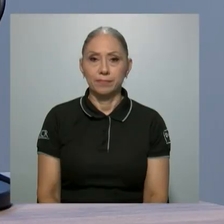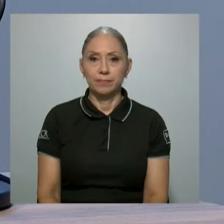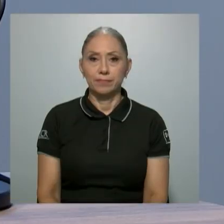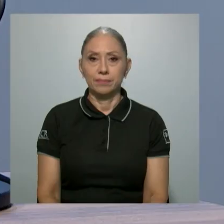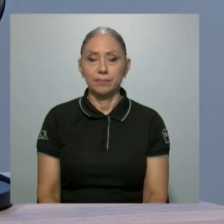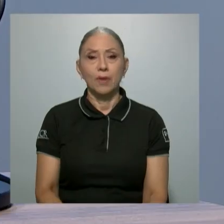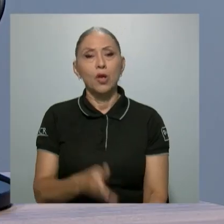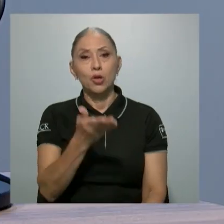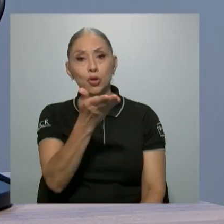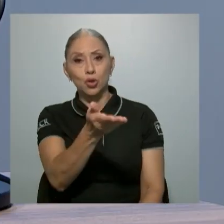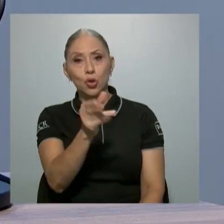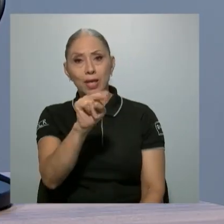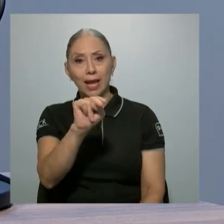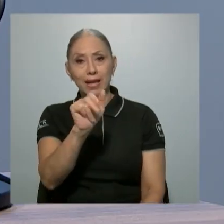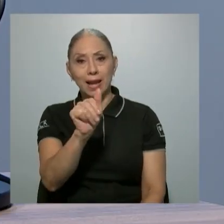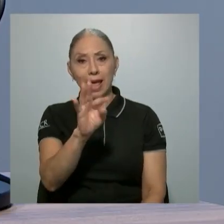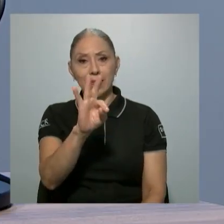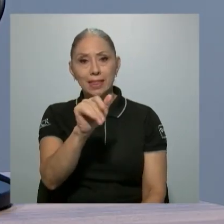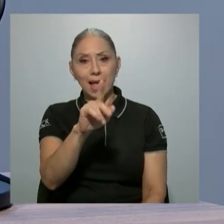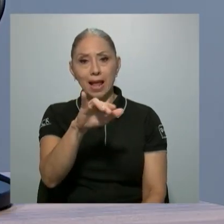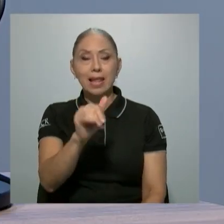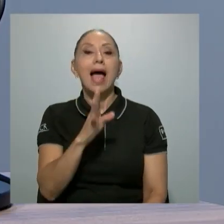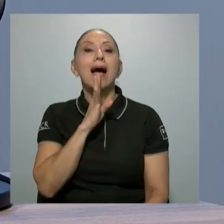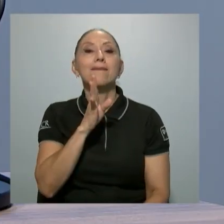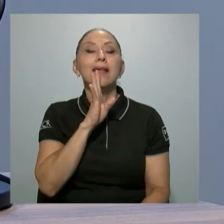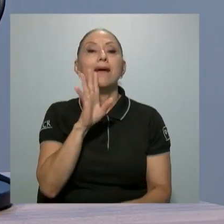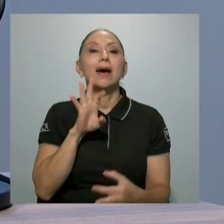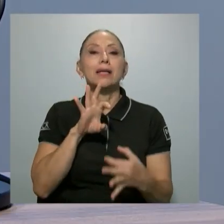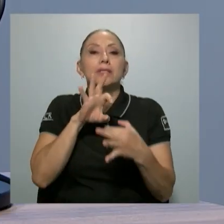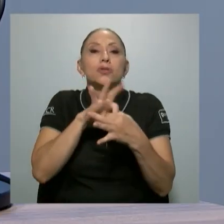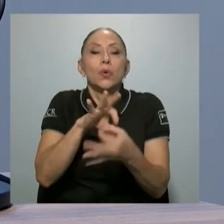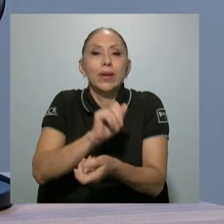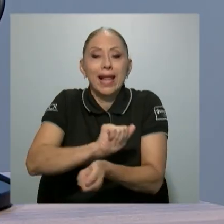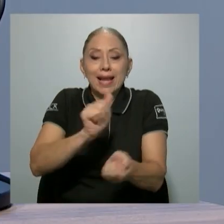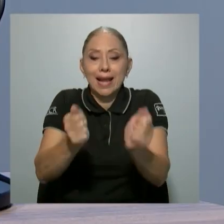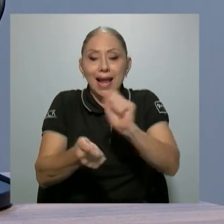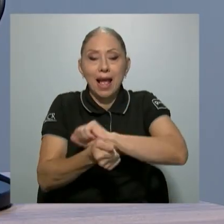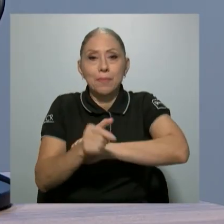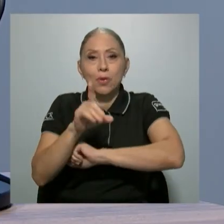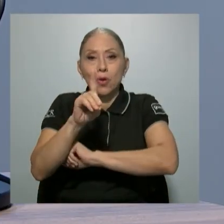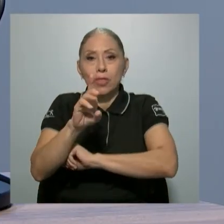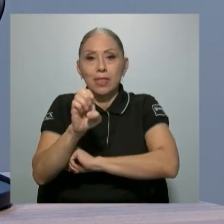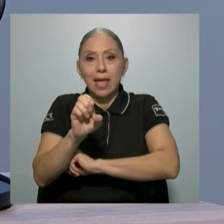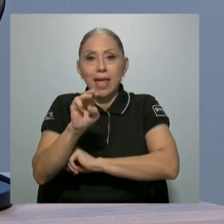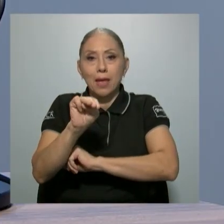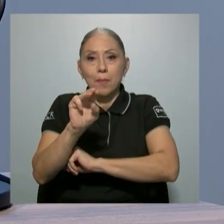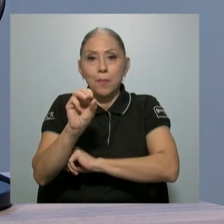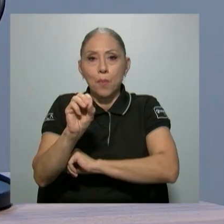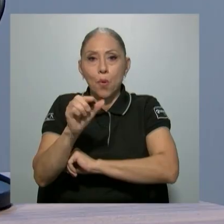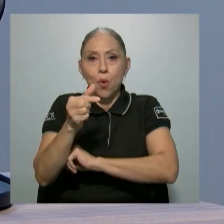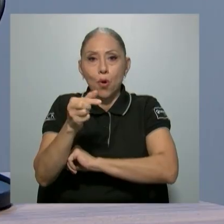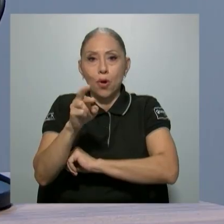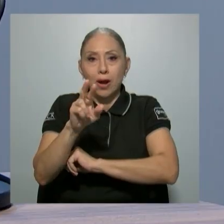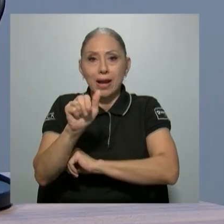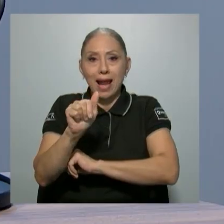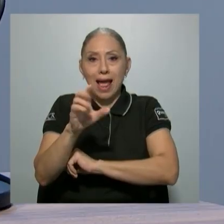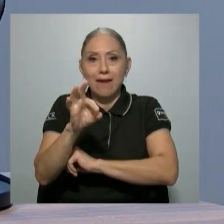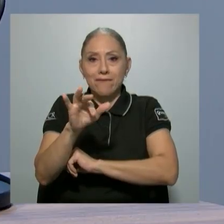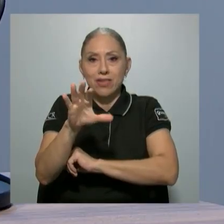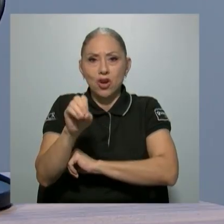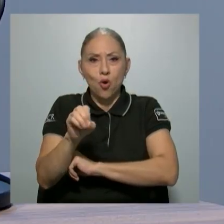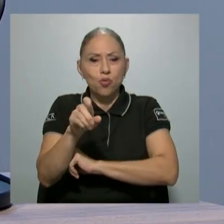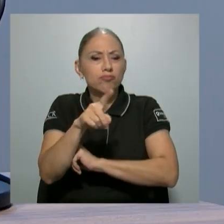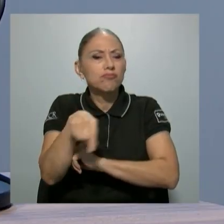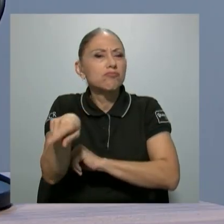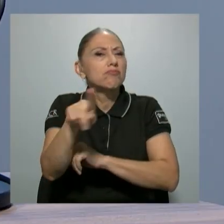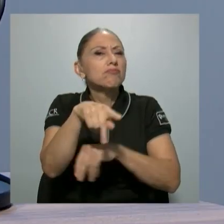Hablaba doña Natalia del cambio demográfico, y el cambio demográfico, los que tienen